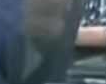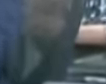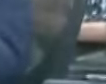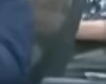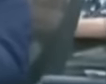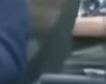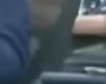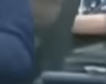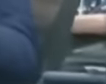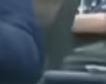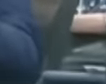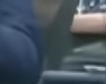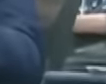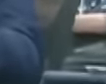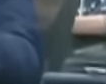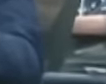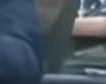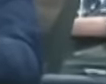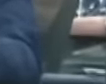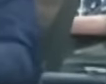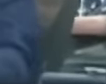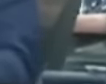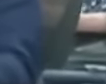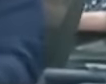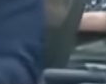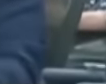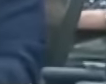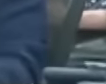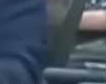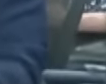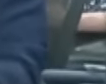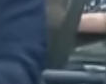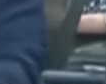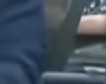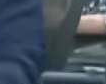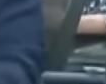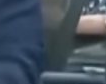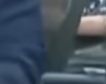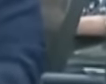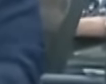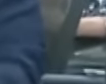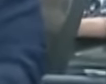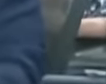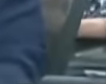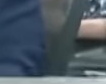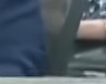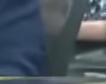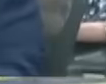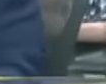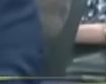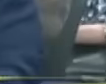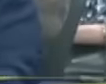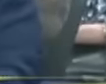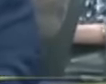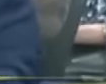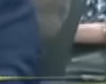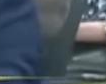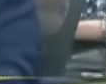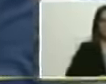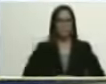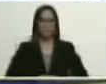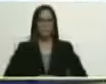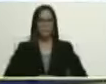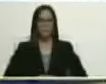juntos, nos reuníamos. Y allí se decidió avanzar en la construcción de un